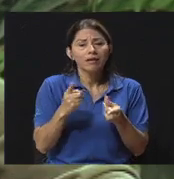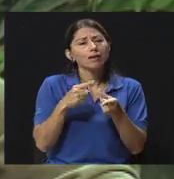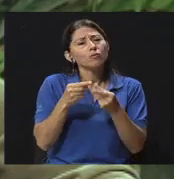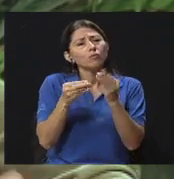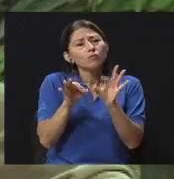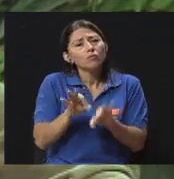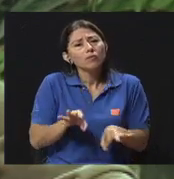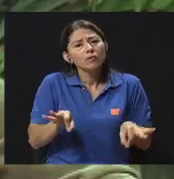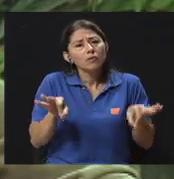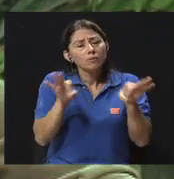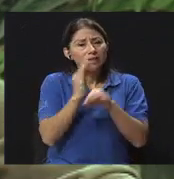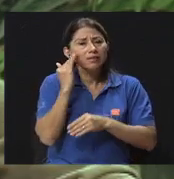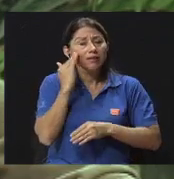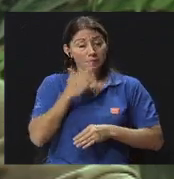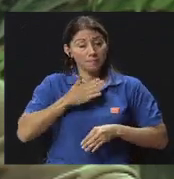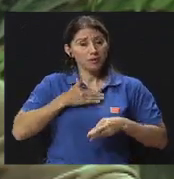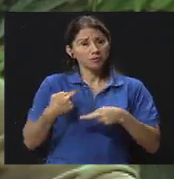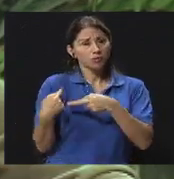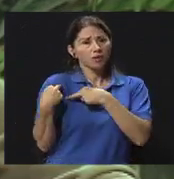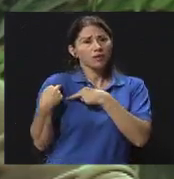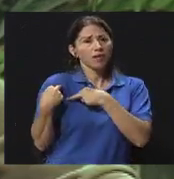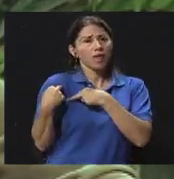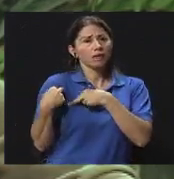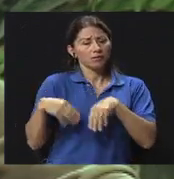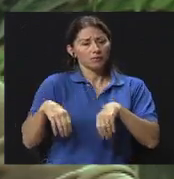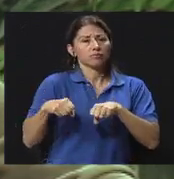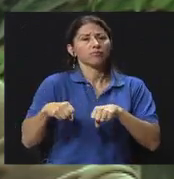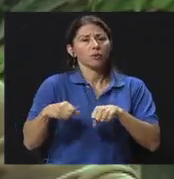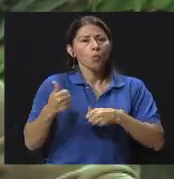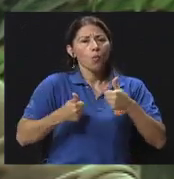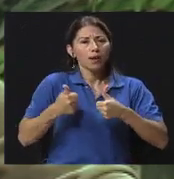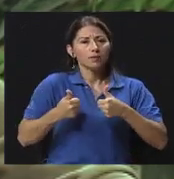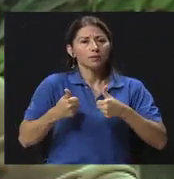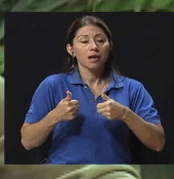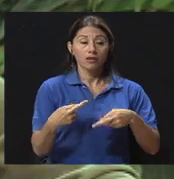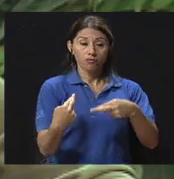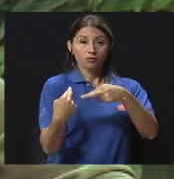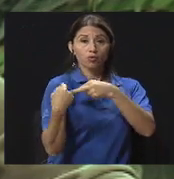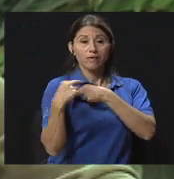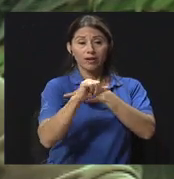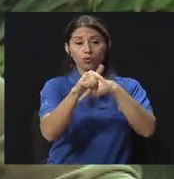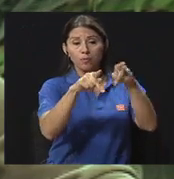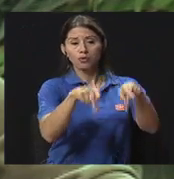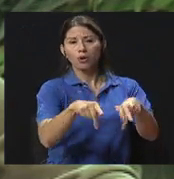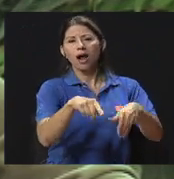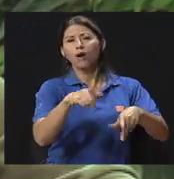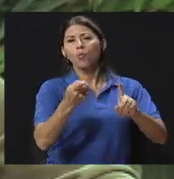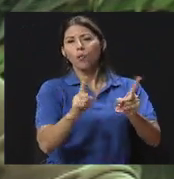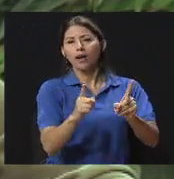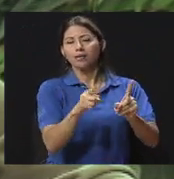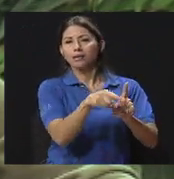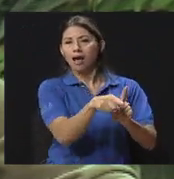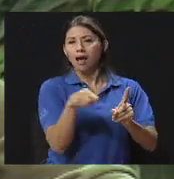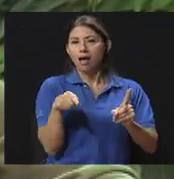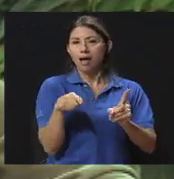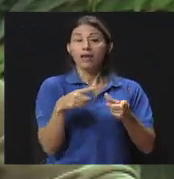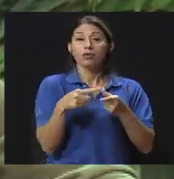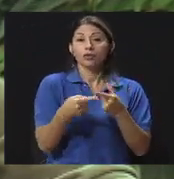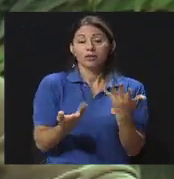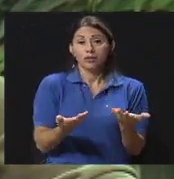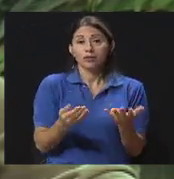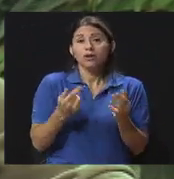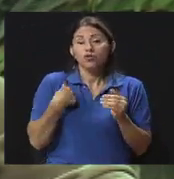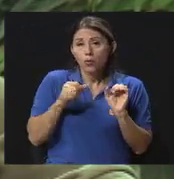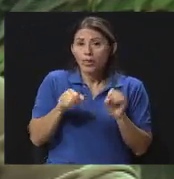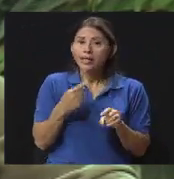tener claro cuáles son mis responsabilidades y cuáles son las responsabilidades del otro. Y a partir de ahí poder decir no, ¿verdad?